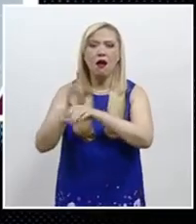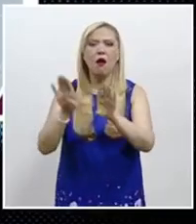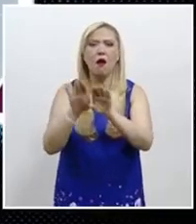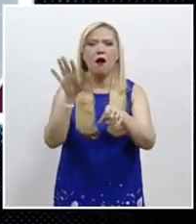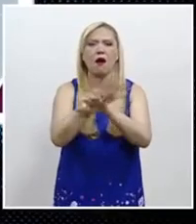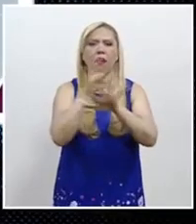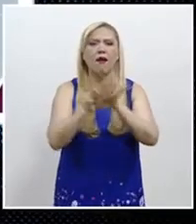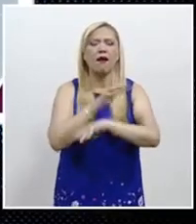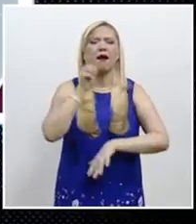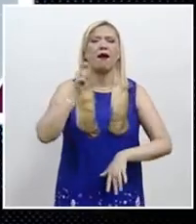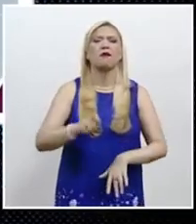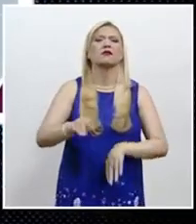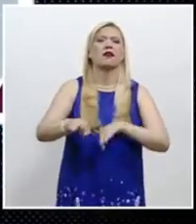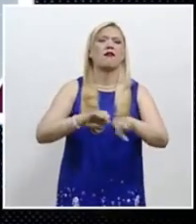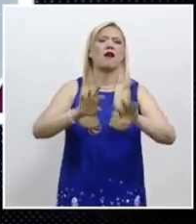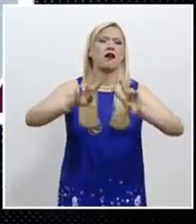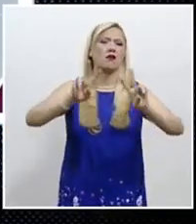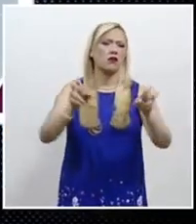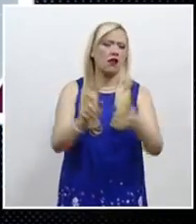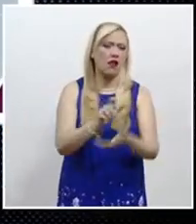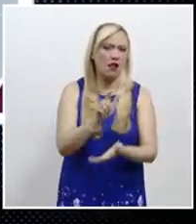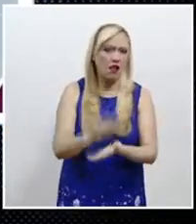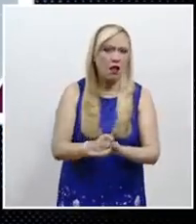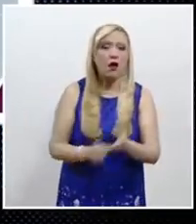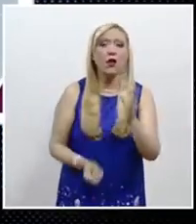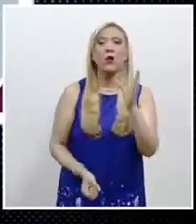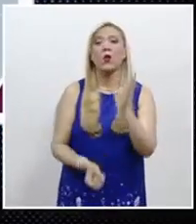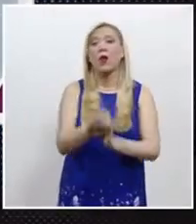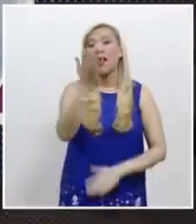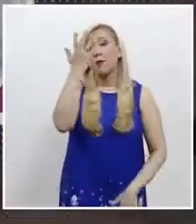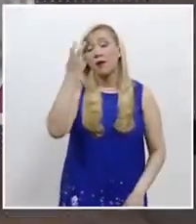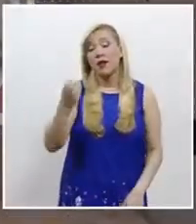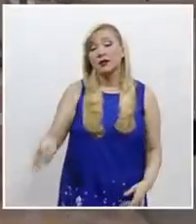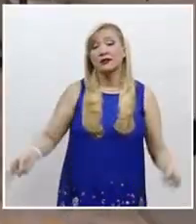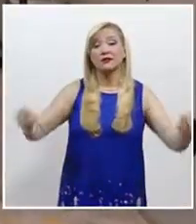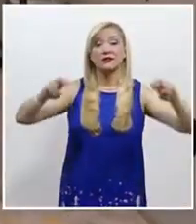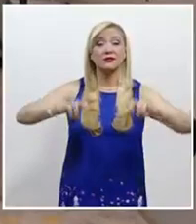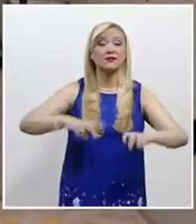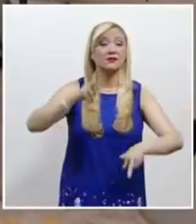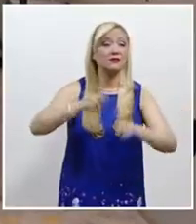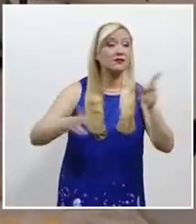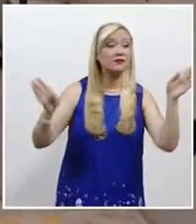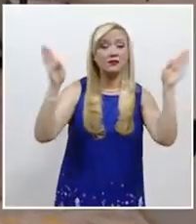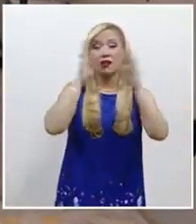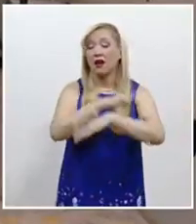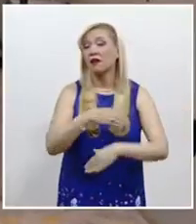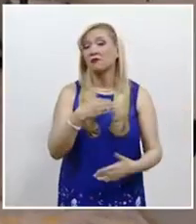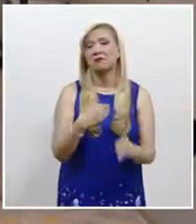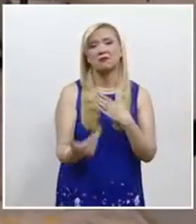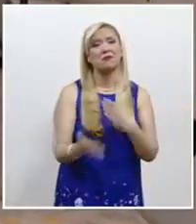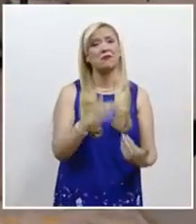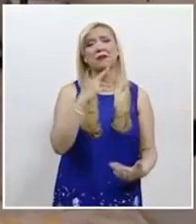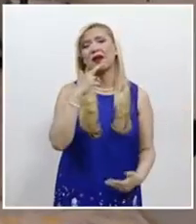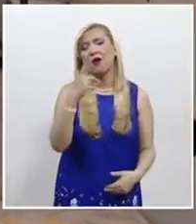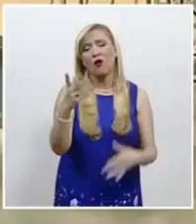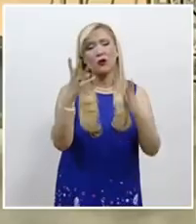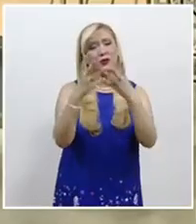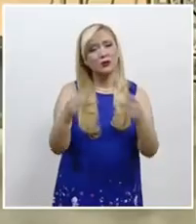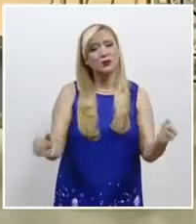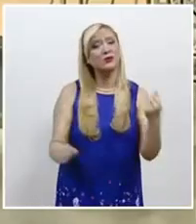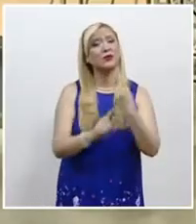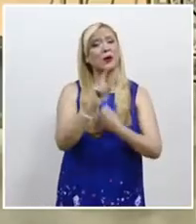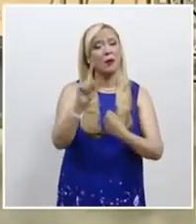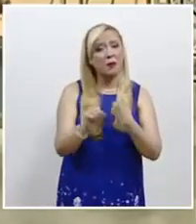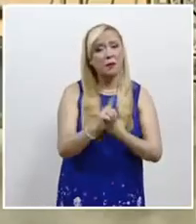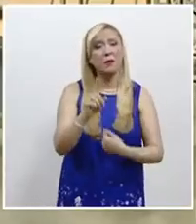materia de justicia. Subrayó que el nuevo modelo de conciliación de la reforma es un mecanismo innovador de solución de controversias que